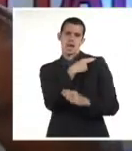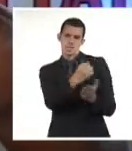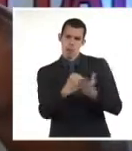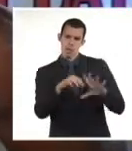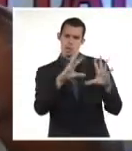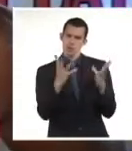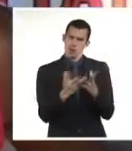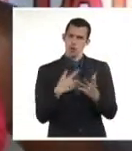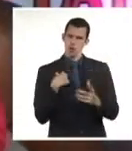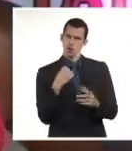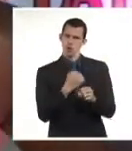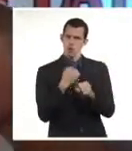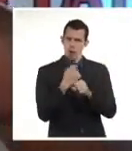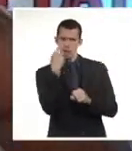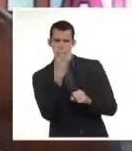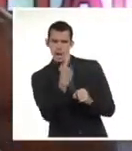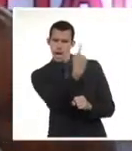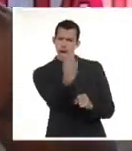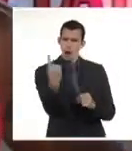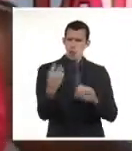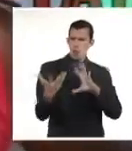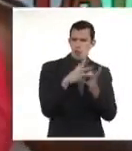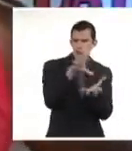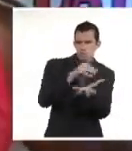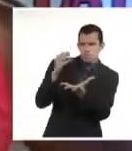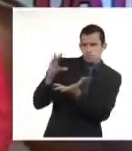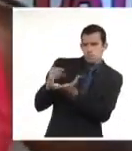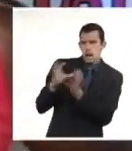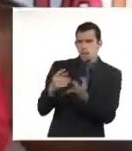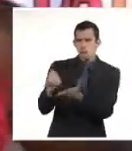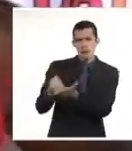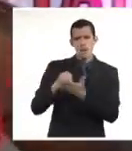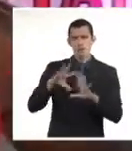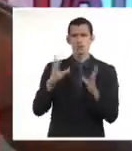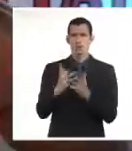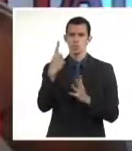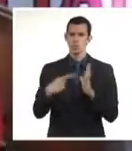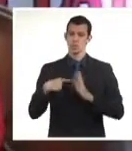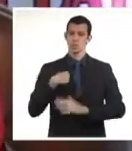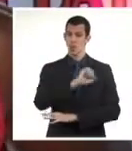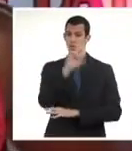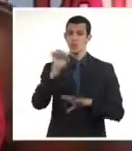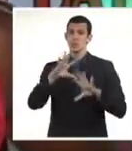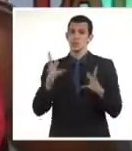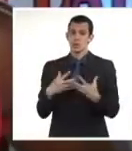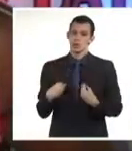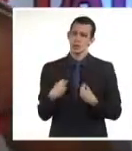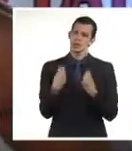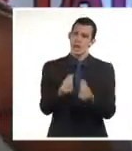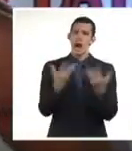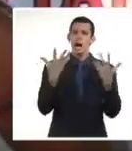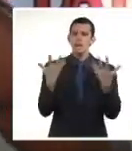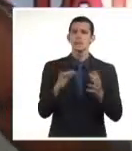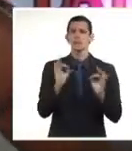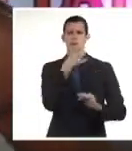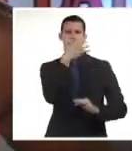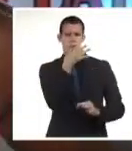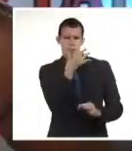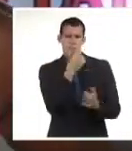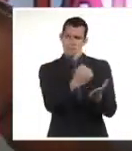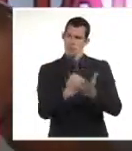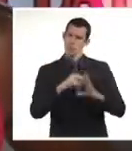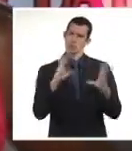conmigo a hacer este periplo hasta aquí pero con mi contento y dedicar esta corona especialmente a estas personas y también a mi